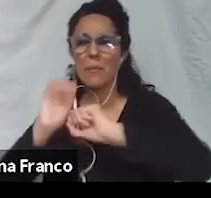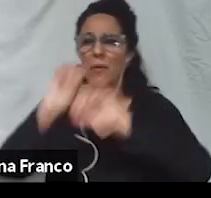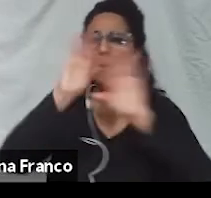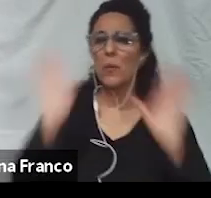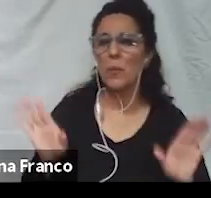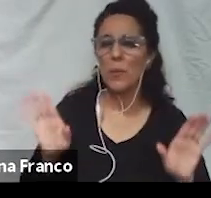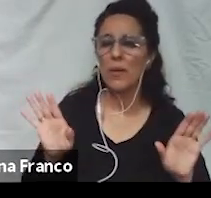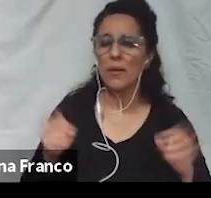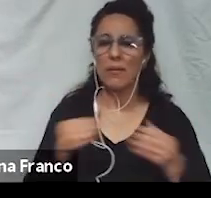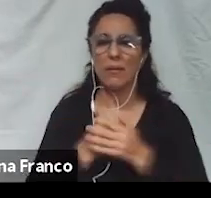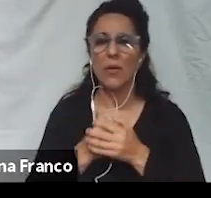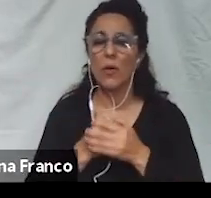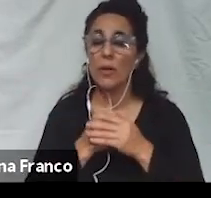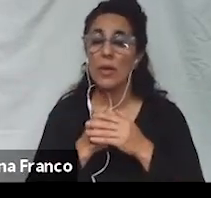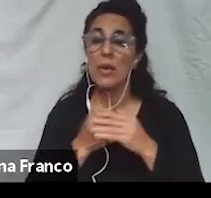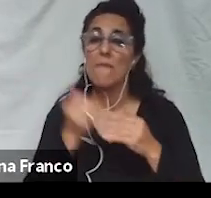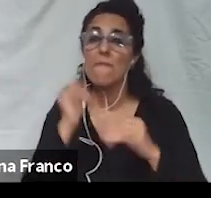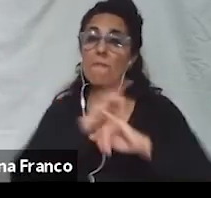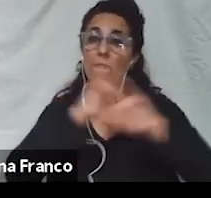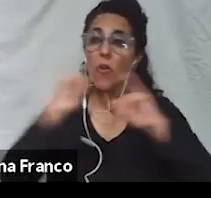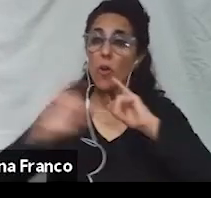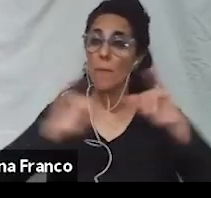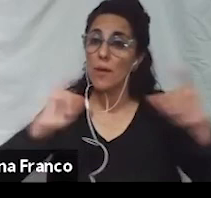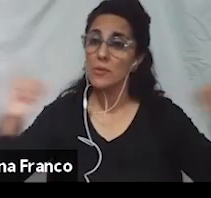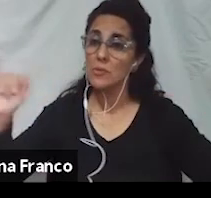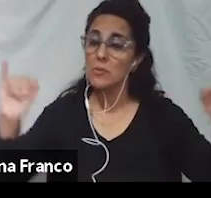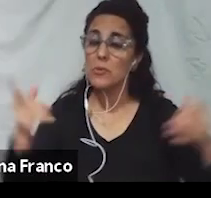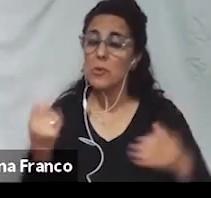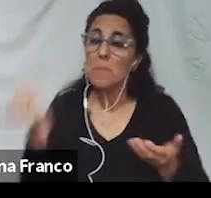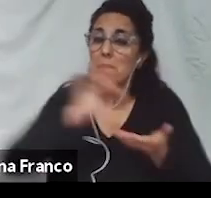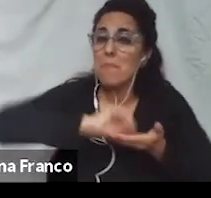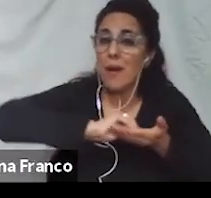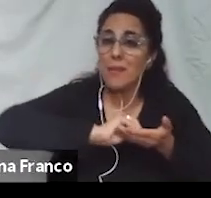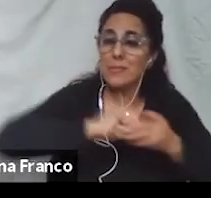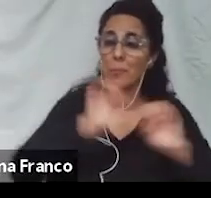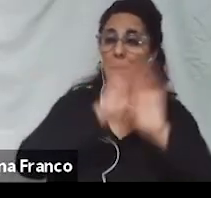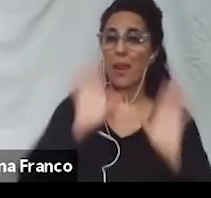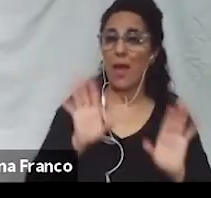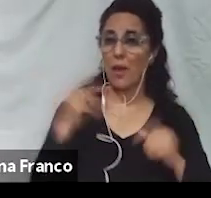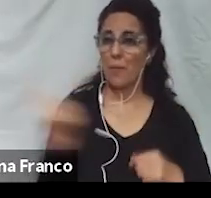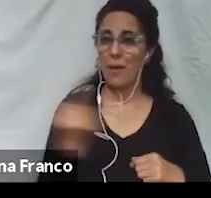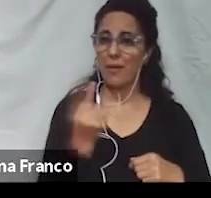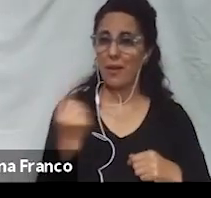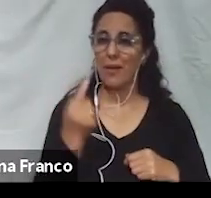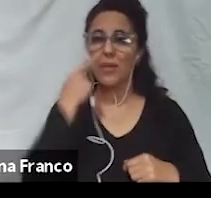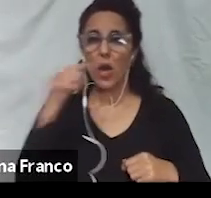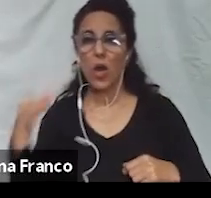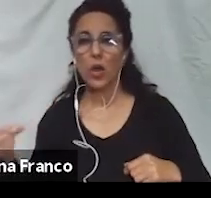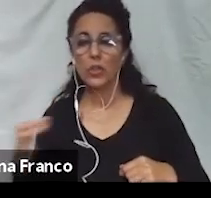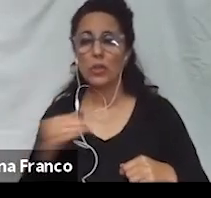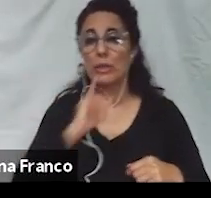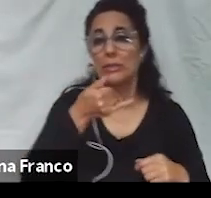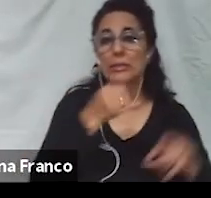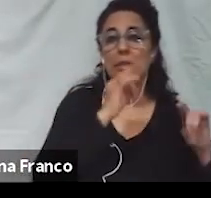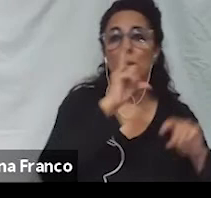poner clarita cuál era la URL y alguna información extra que podamos llegar a tener sobre esto, que nos pueda llegar a agilizar el testing.